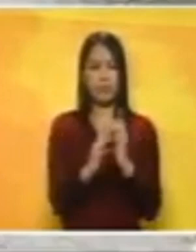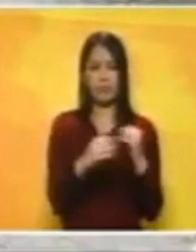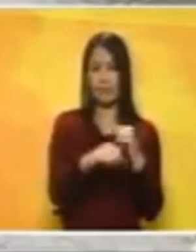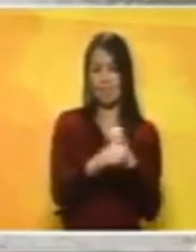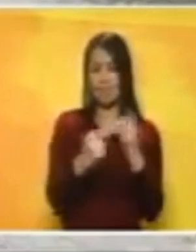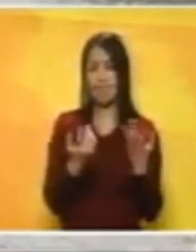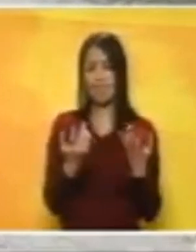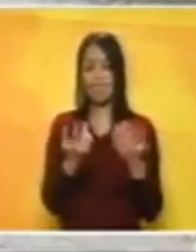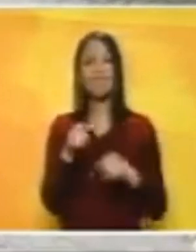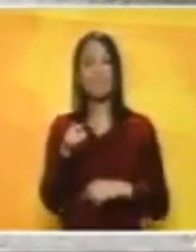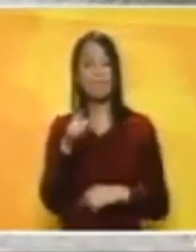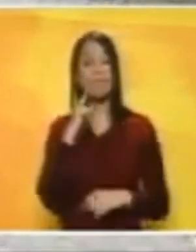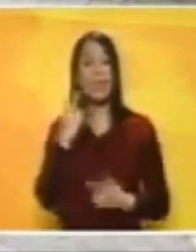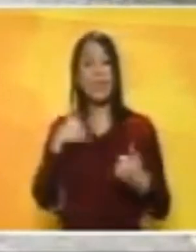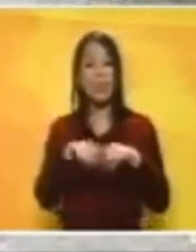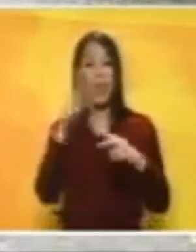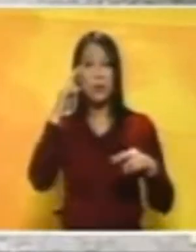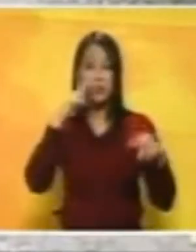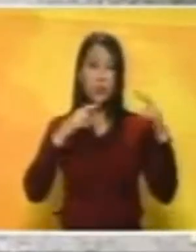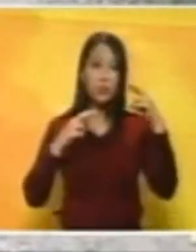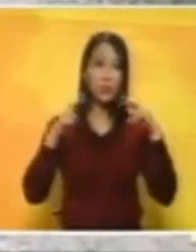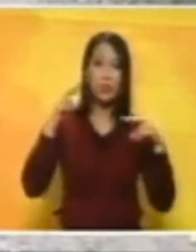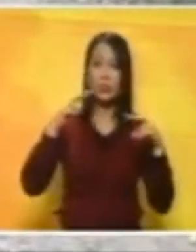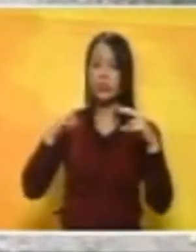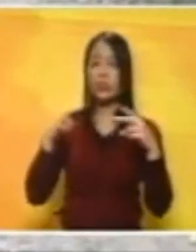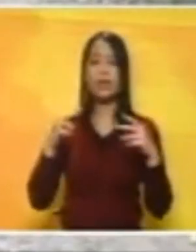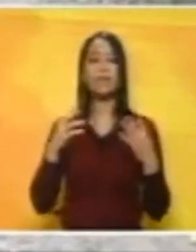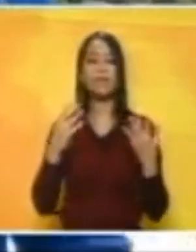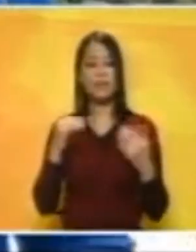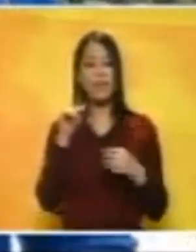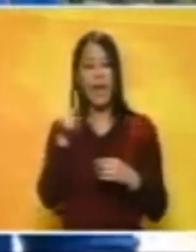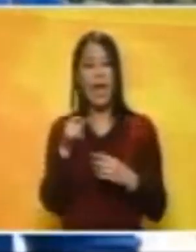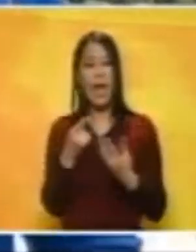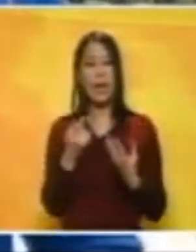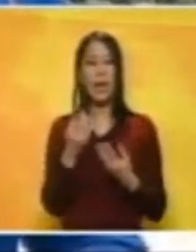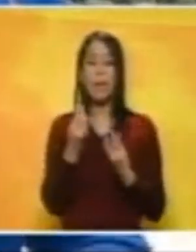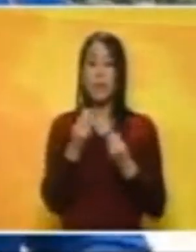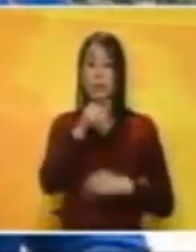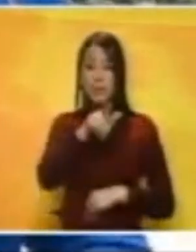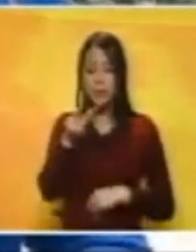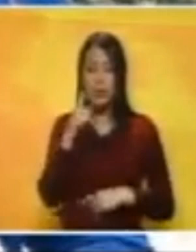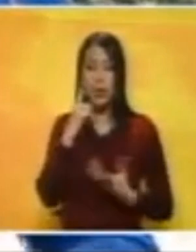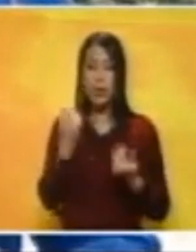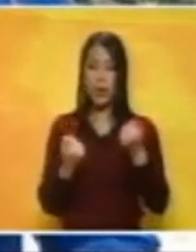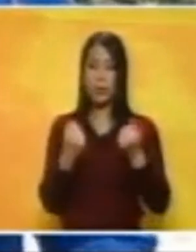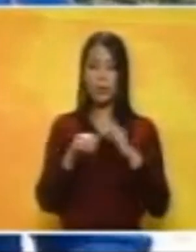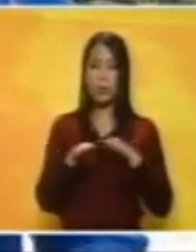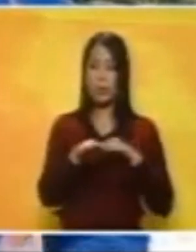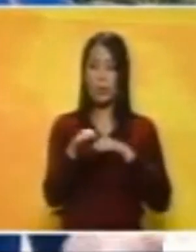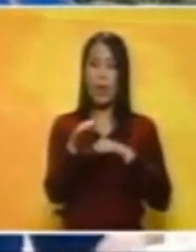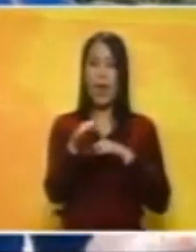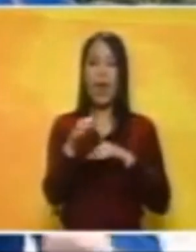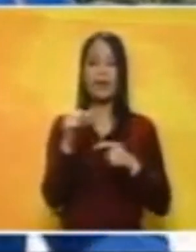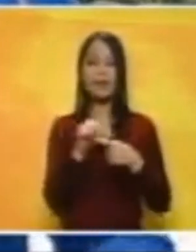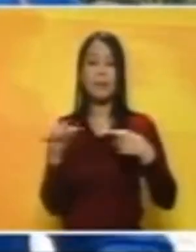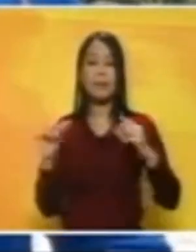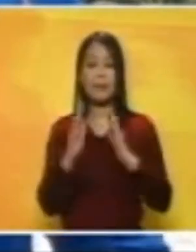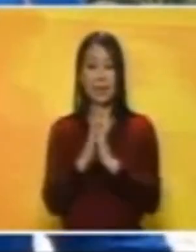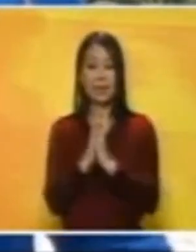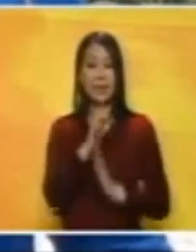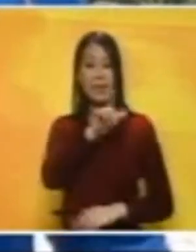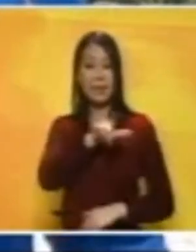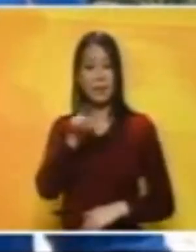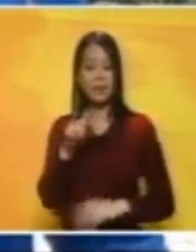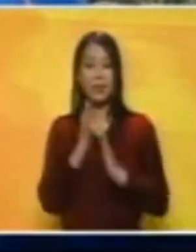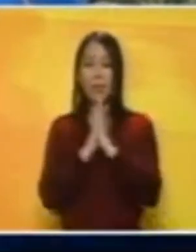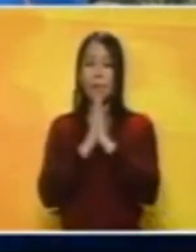es de alta vocación turística por lo que tendrá mucho tráfico en la semana santa por lo tanto los vecinos